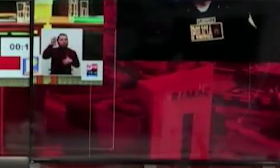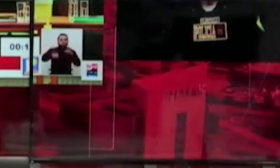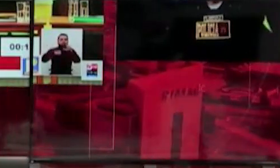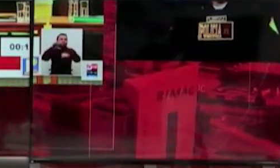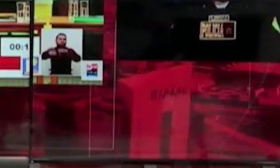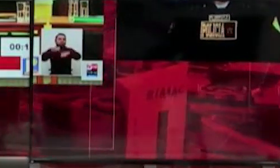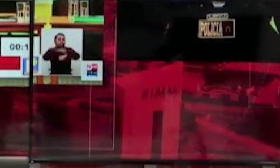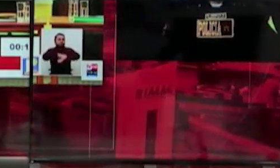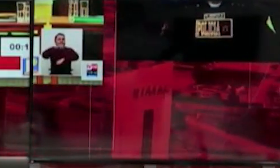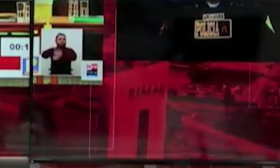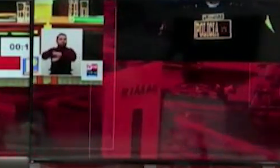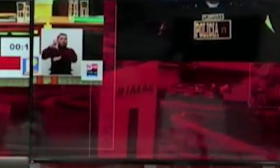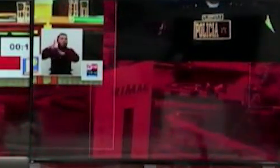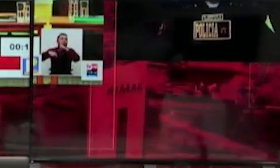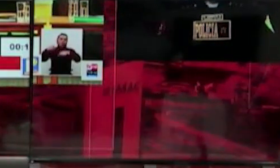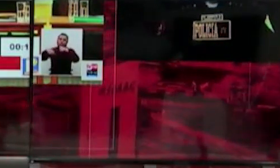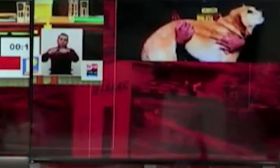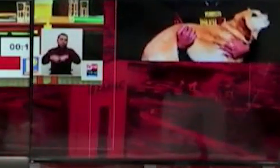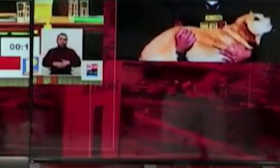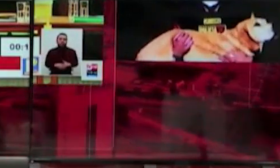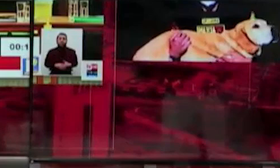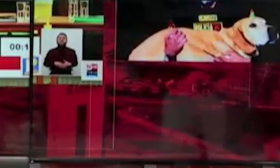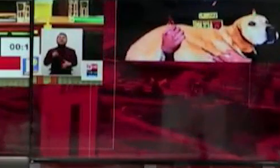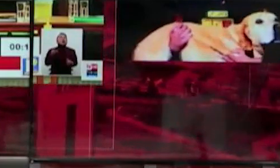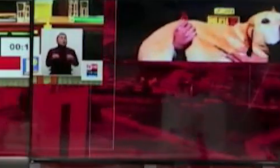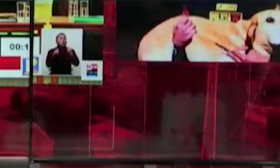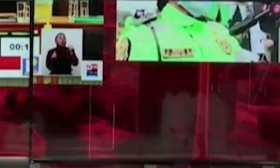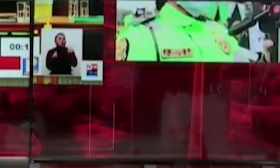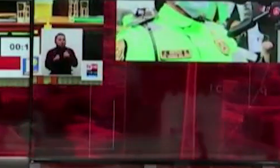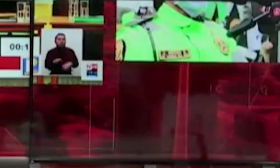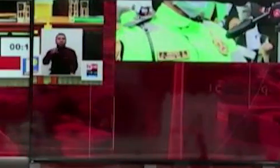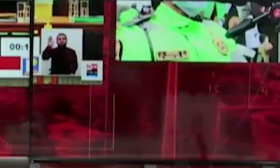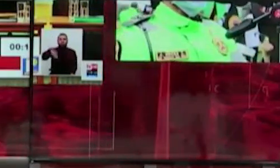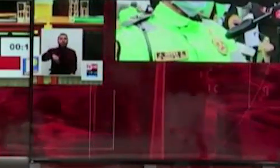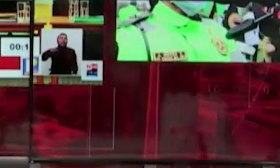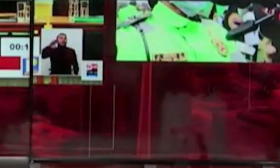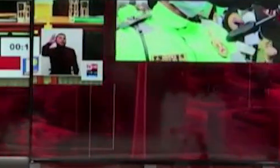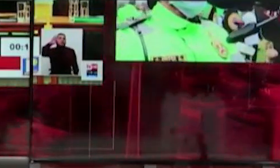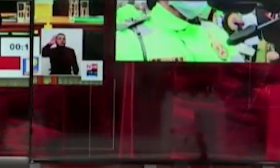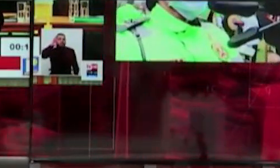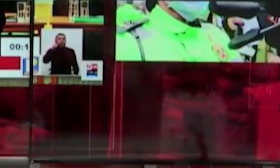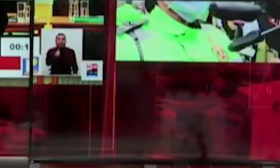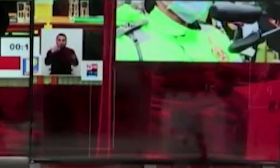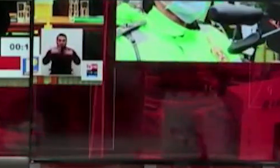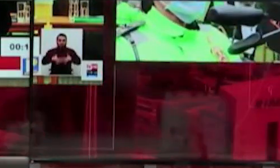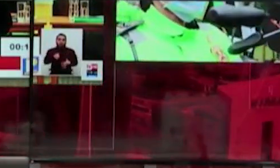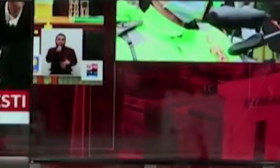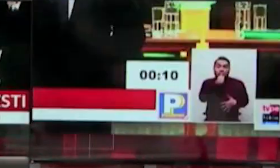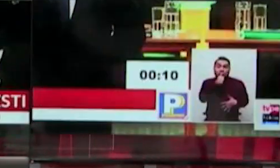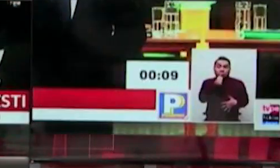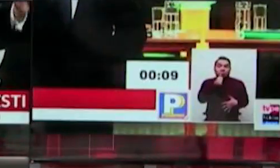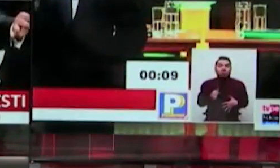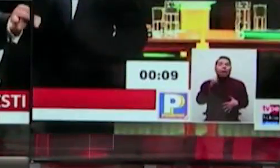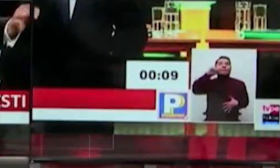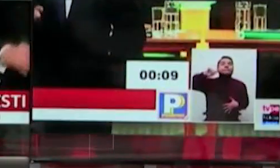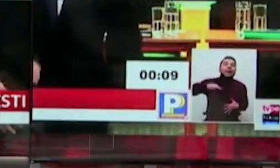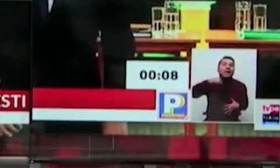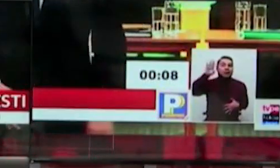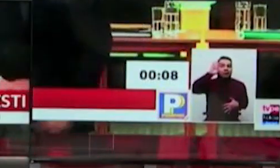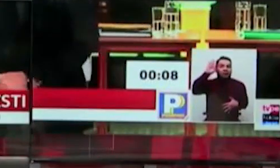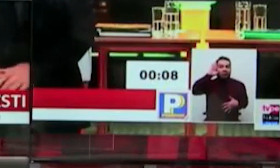sirve no tanto para exponer planes de gobierno, sino para ver cómo reaccionan los candidatos ante situaciones